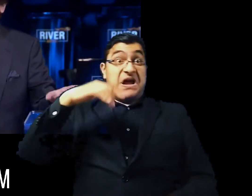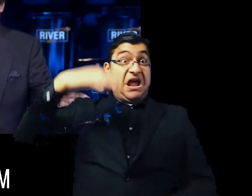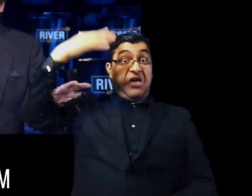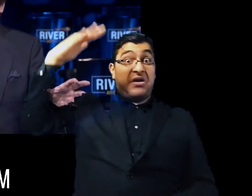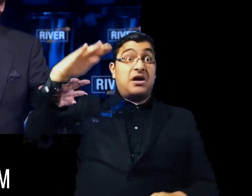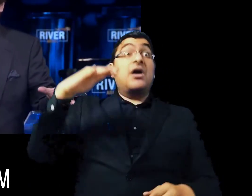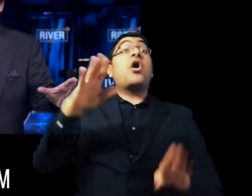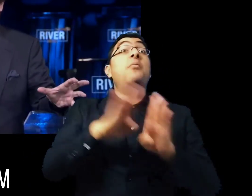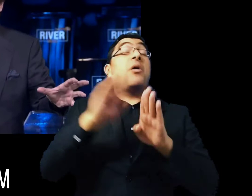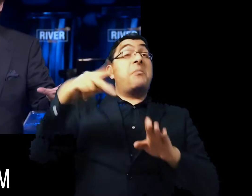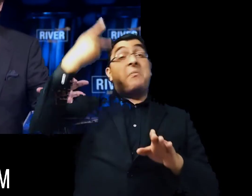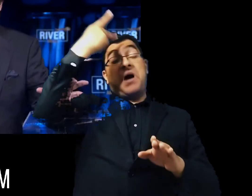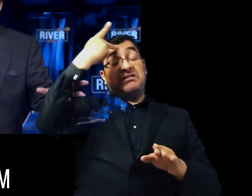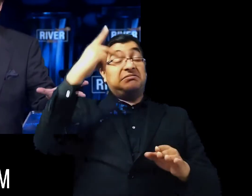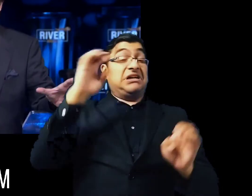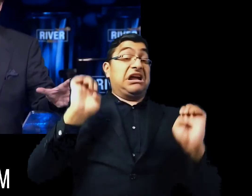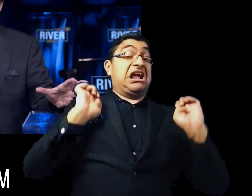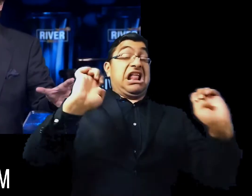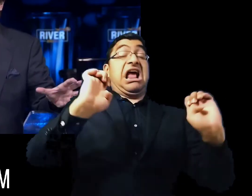de apóstol.